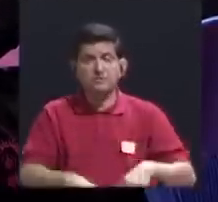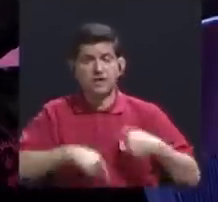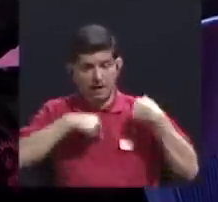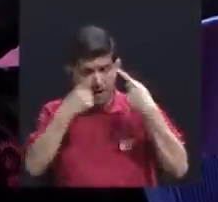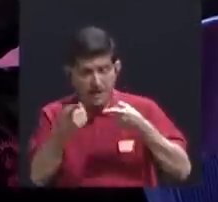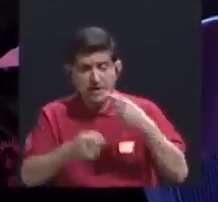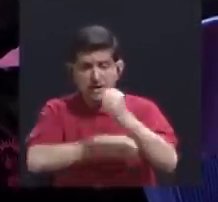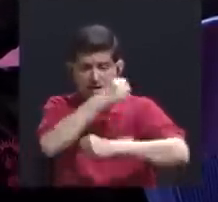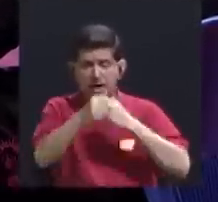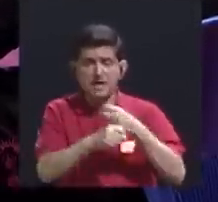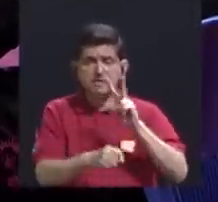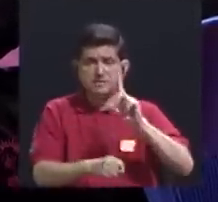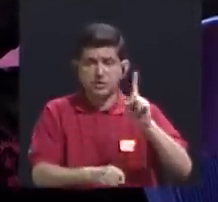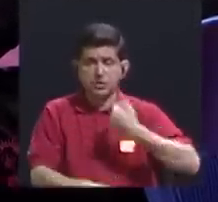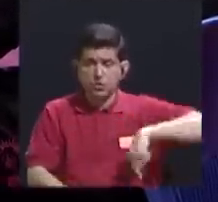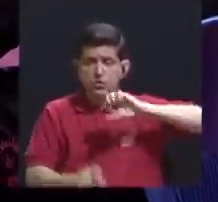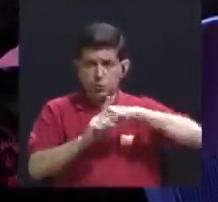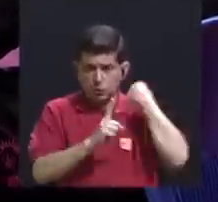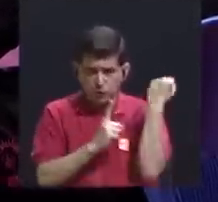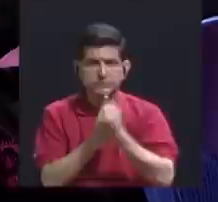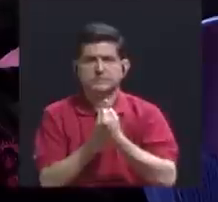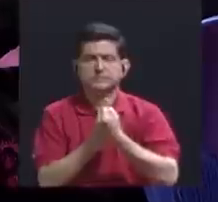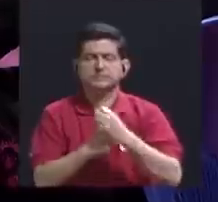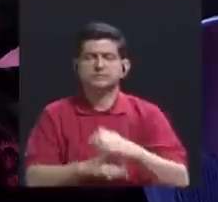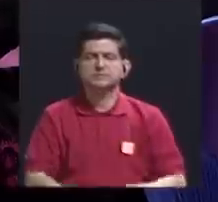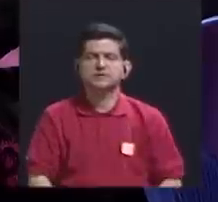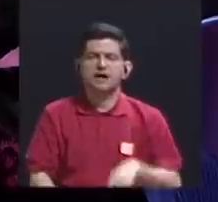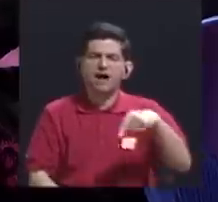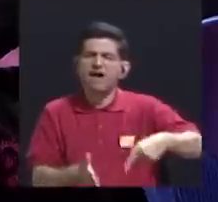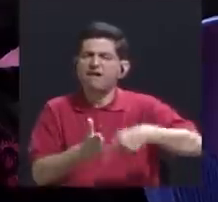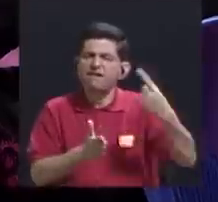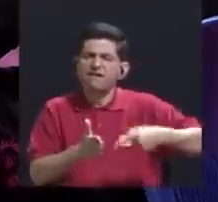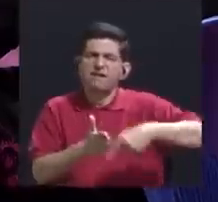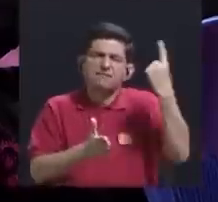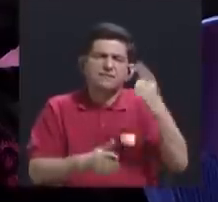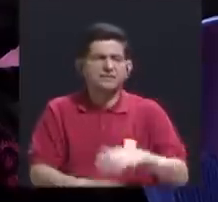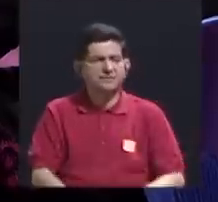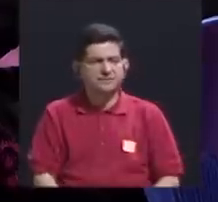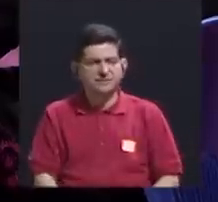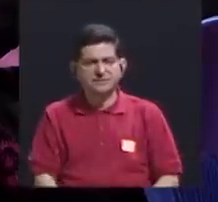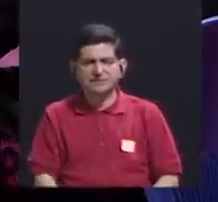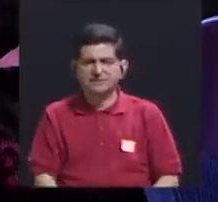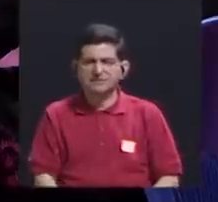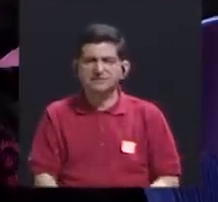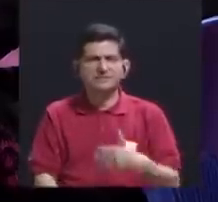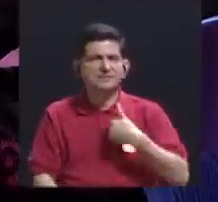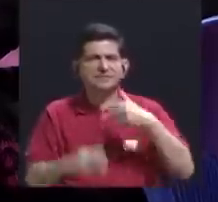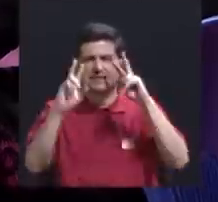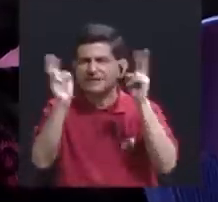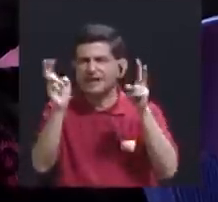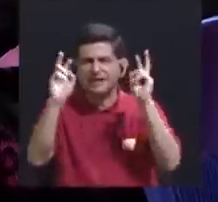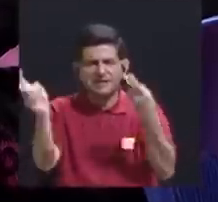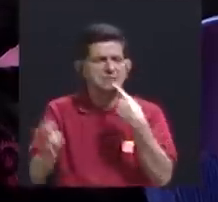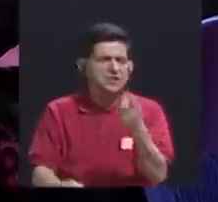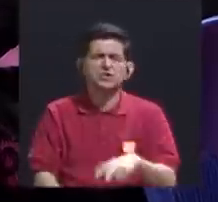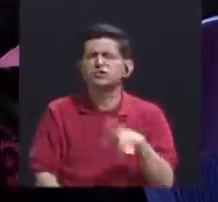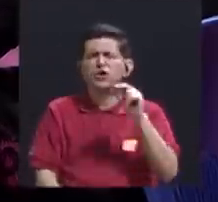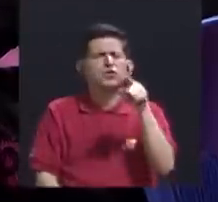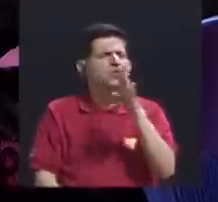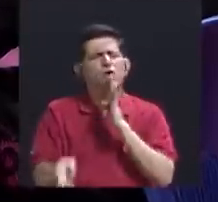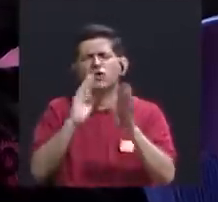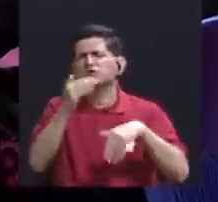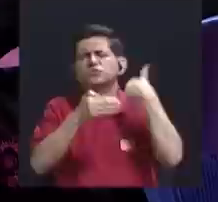21 a la sociedad nuestra verdad aquí a veces hay temas en los que te dicen no de